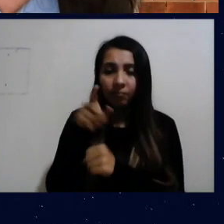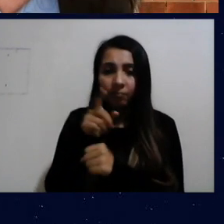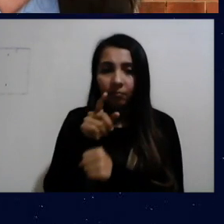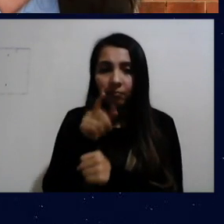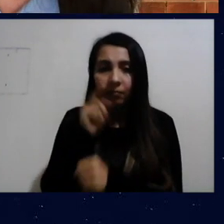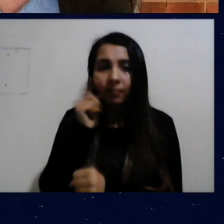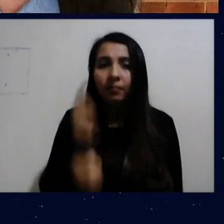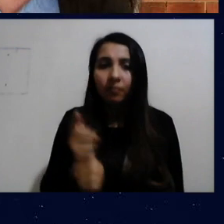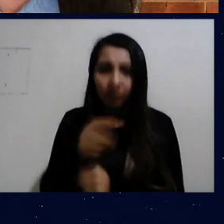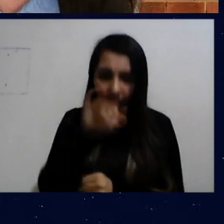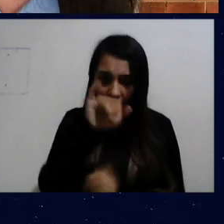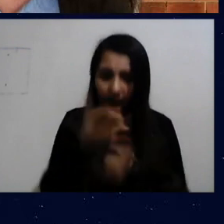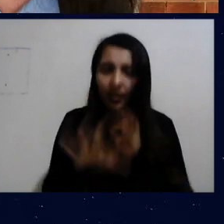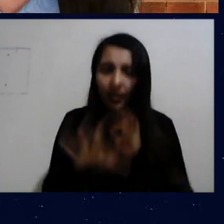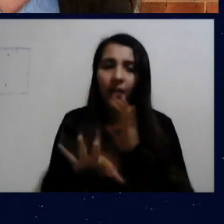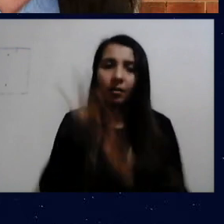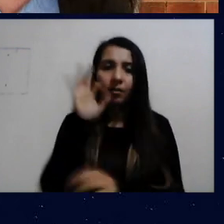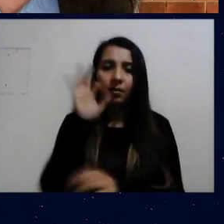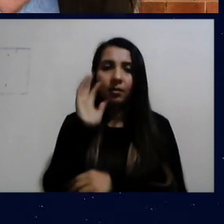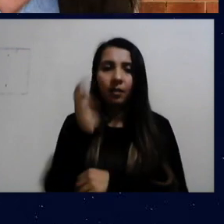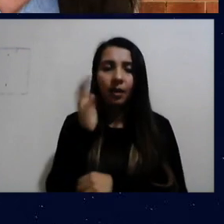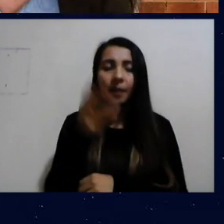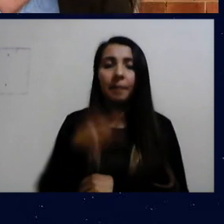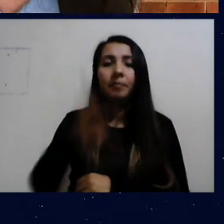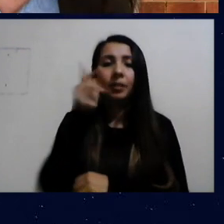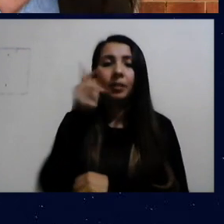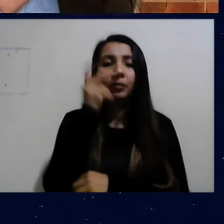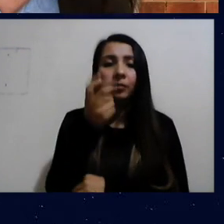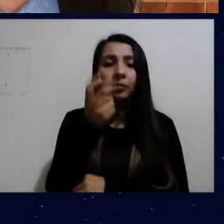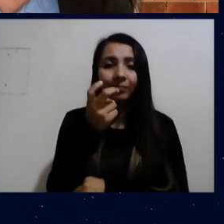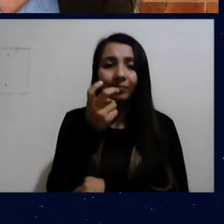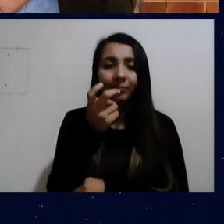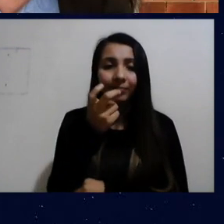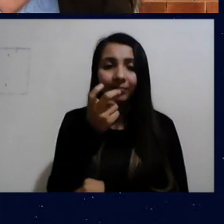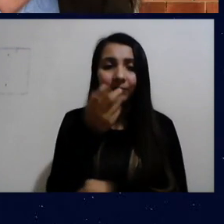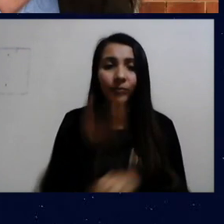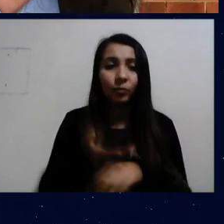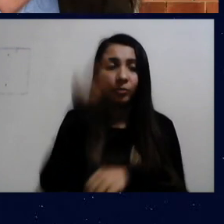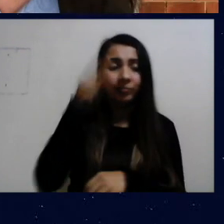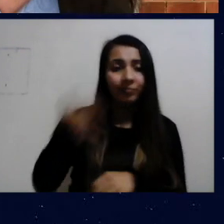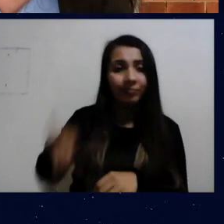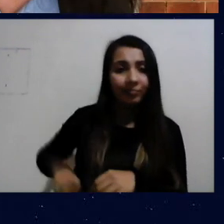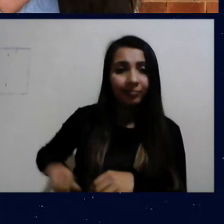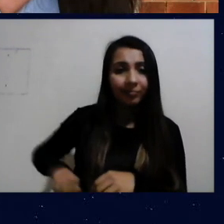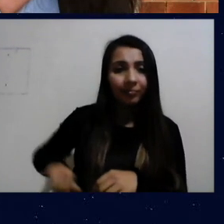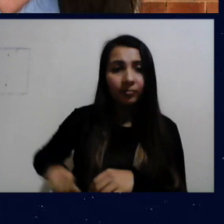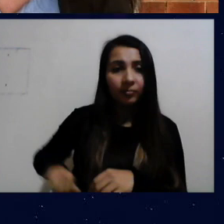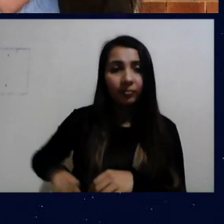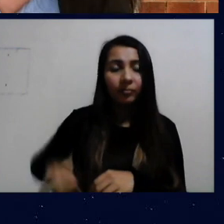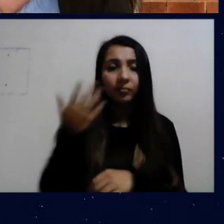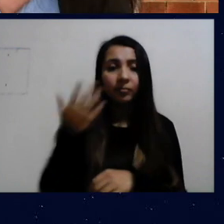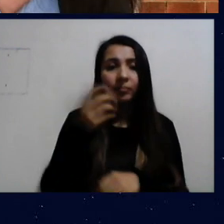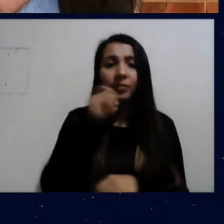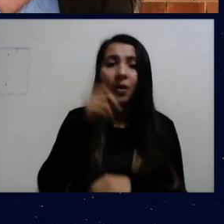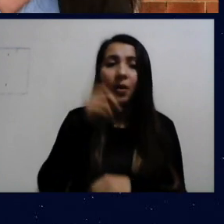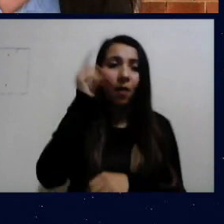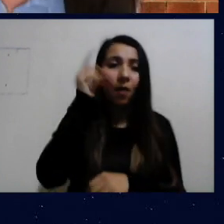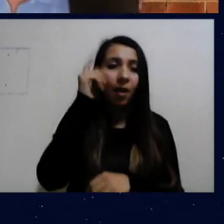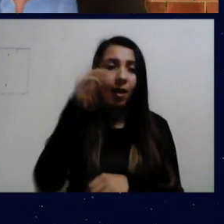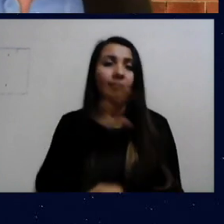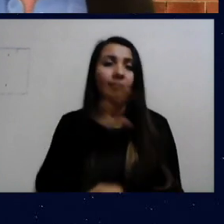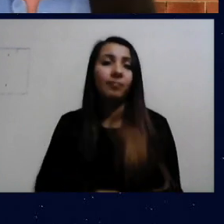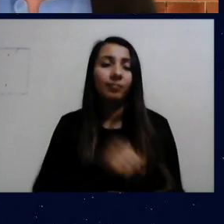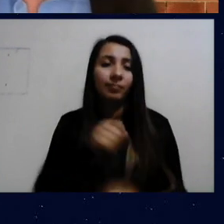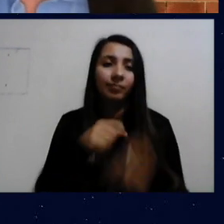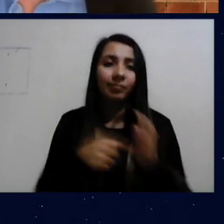muy interesante y nos encantaría poder hacer una medida de este tipo con cualquier objeto del sistema solar, es muy